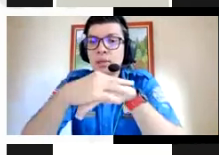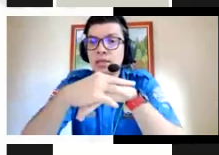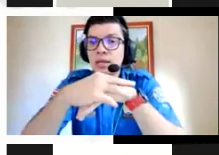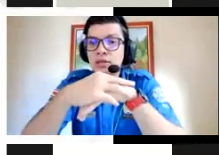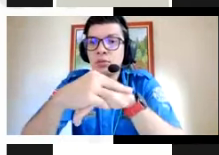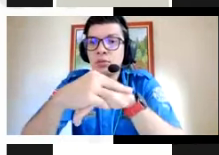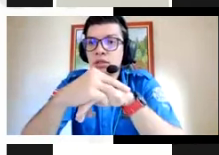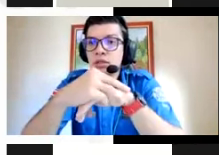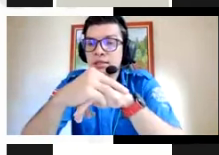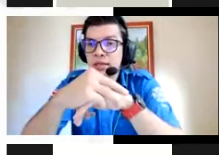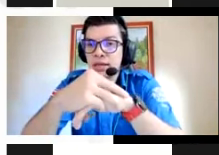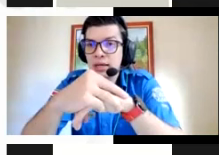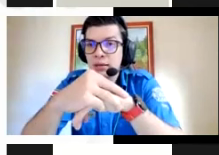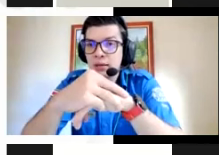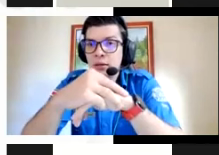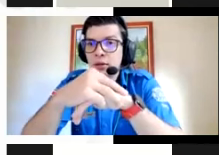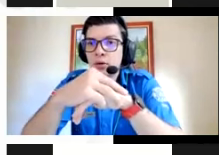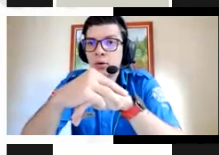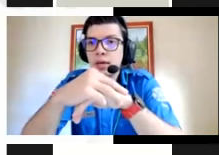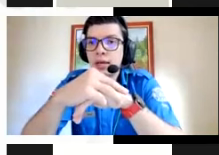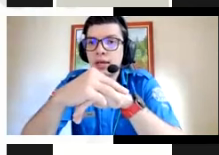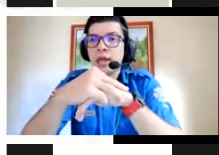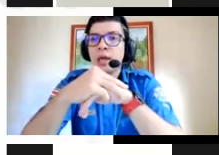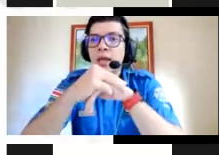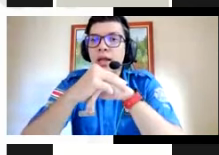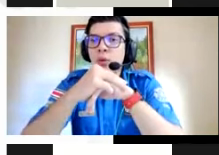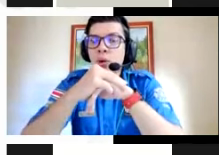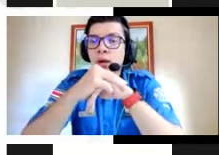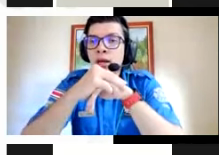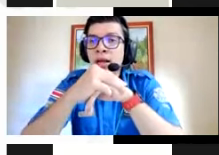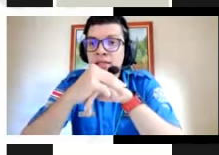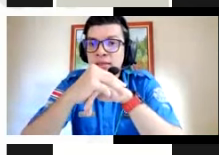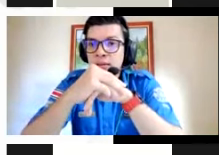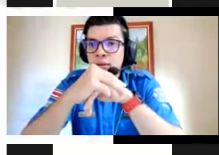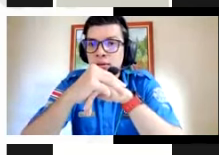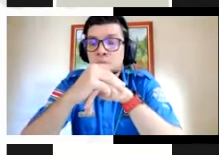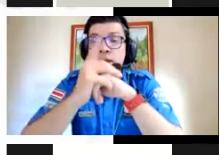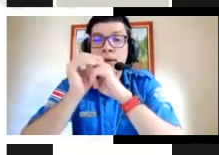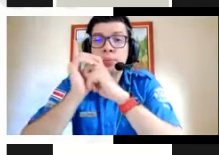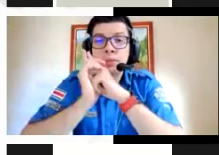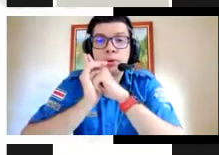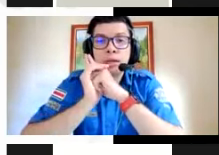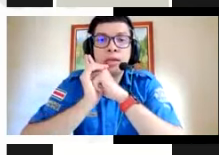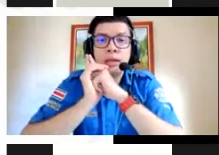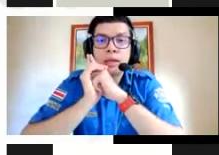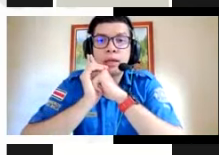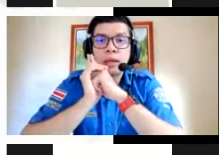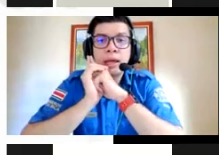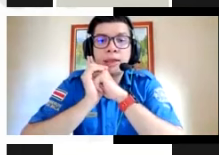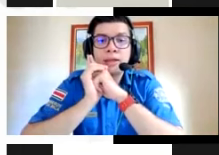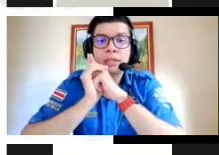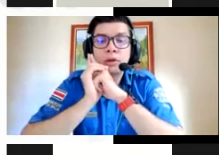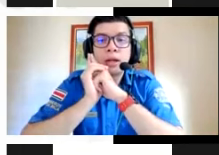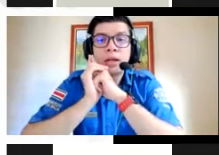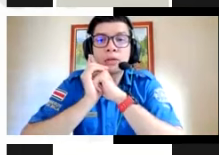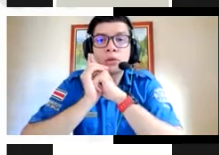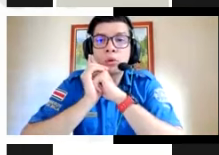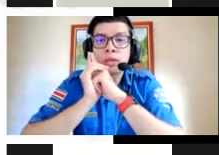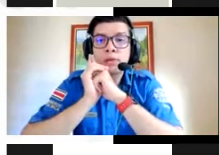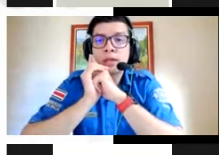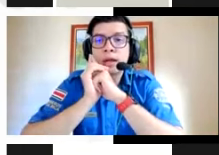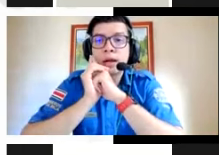sin materiales combustibles cerca. ¿Ok? El gas, ¿se acuerdan que al principio les dije que en el exterior del